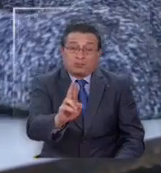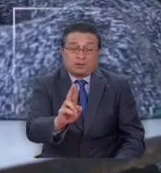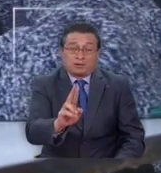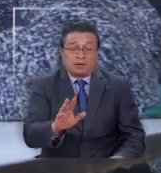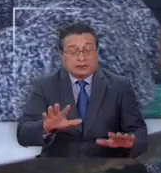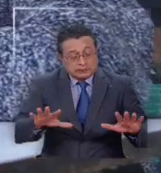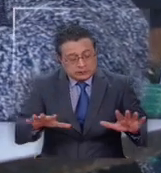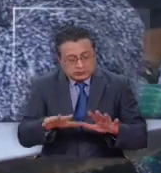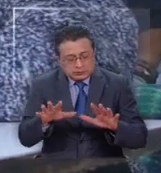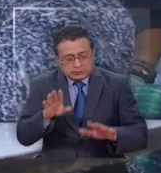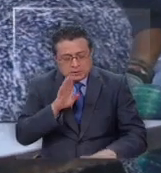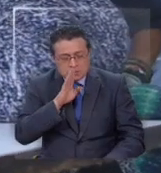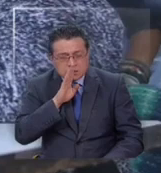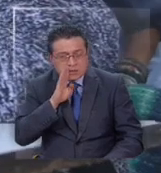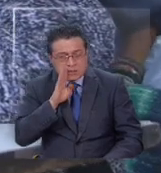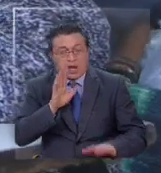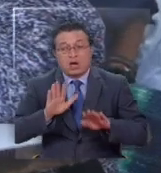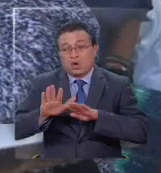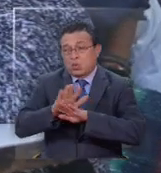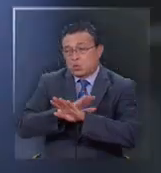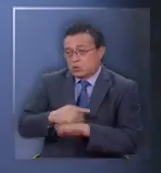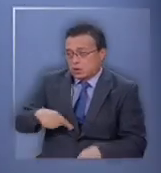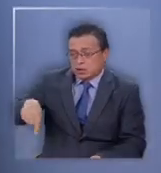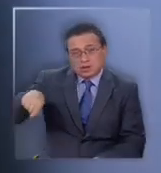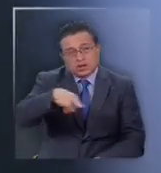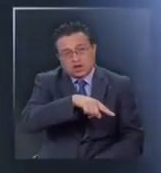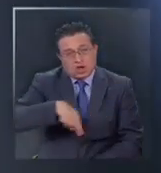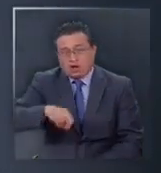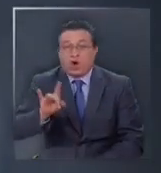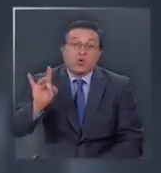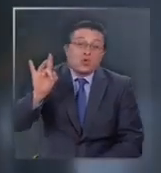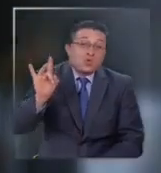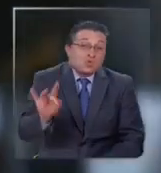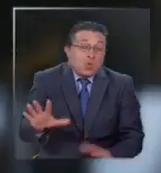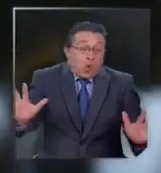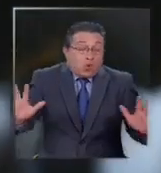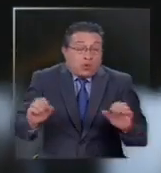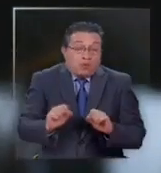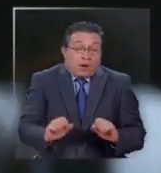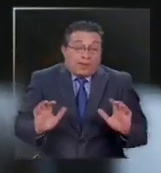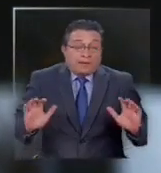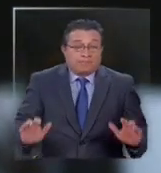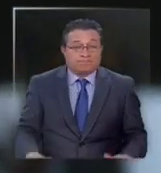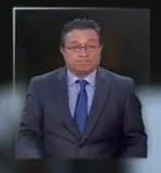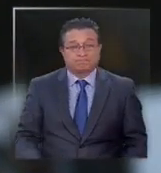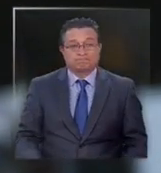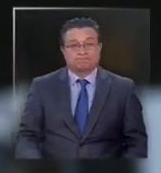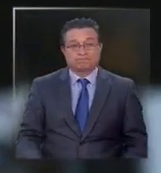prolijo en la limpieza y cuidarse entre todos. Es lo único que está al alcance.